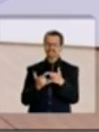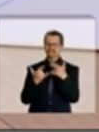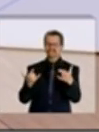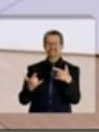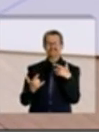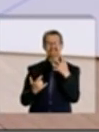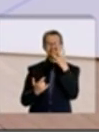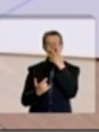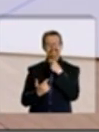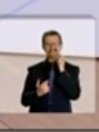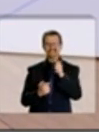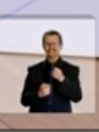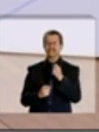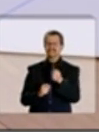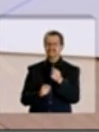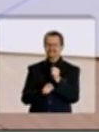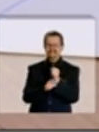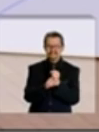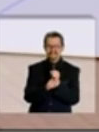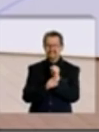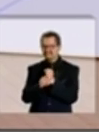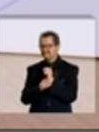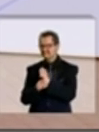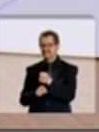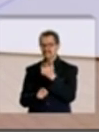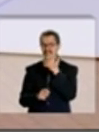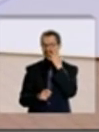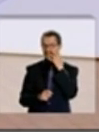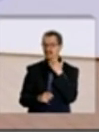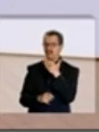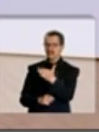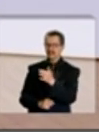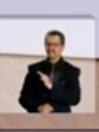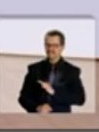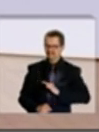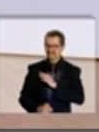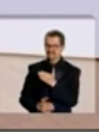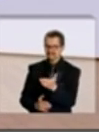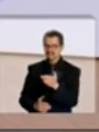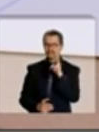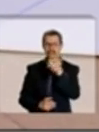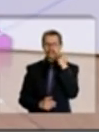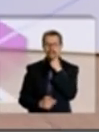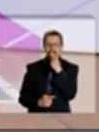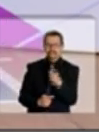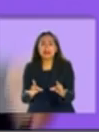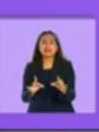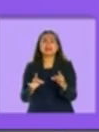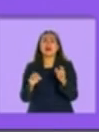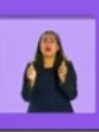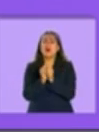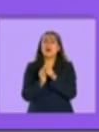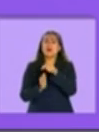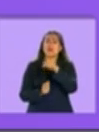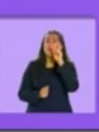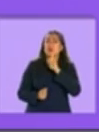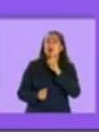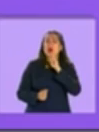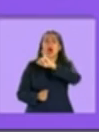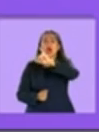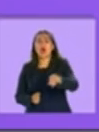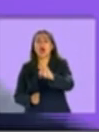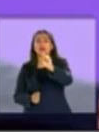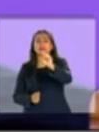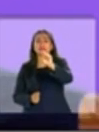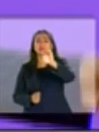maneja lo de la inversión de Andrés Manuel López Obrador en el sexenio en la ciudad y que el otro maneja también la